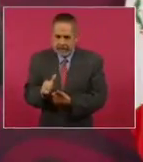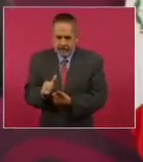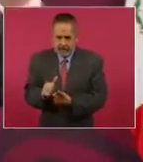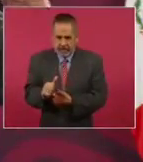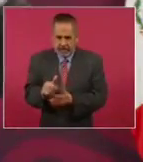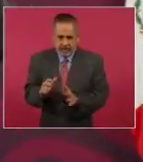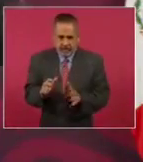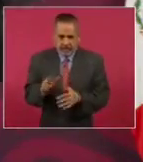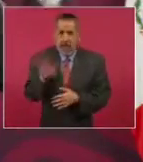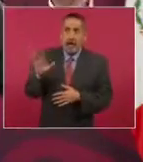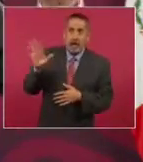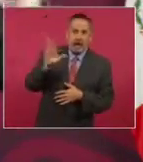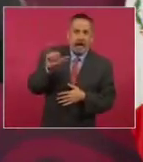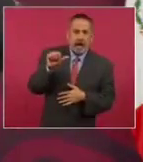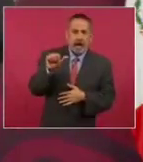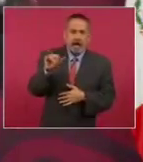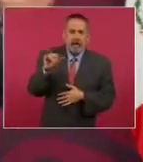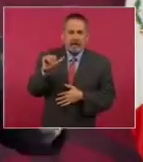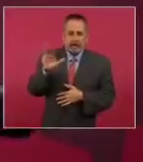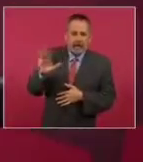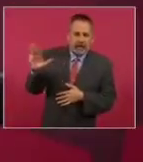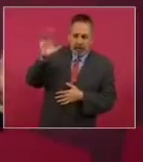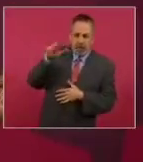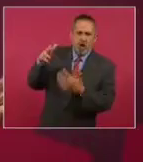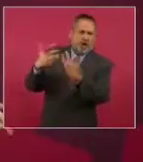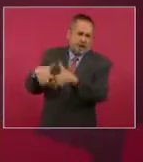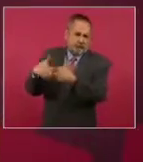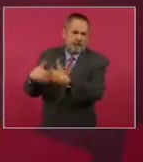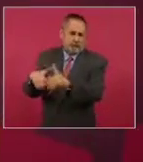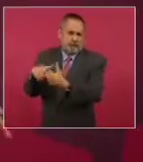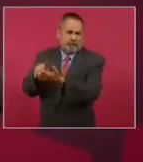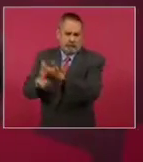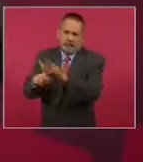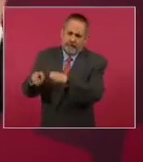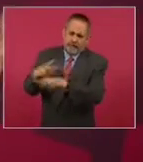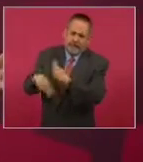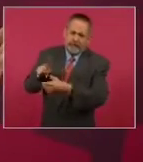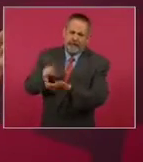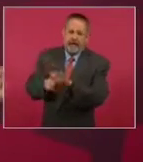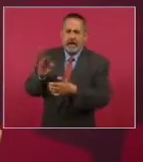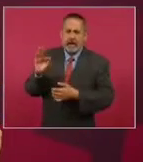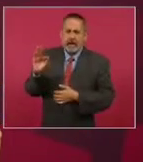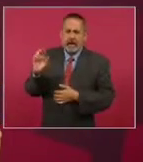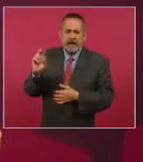También eso es importante aclararlo. ¿Quién produce?